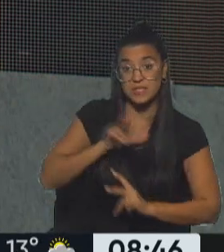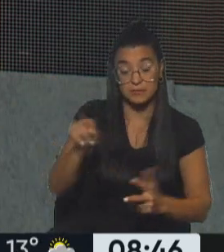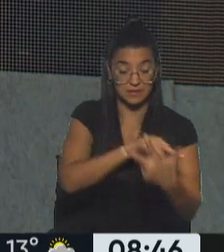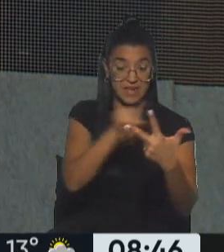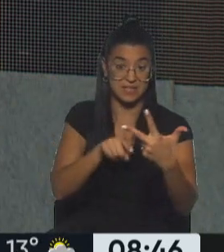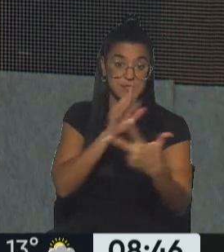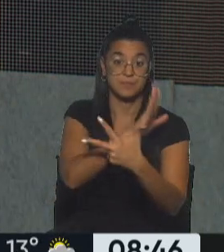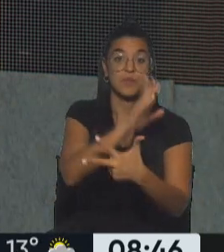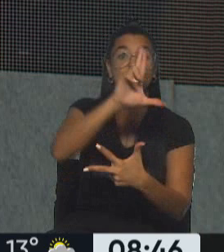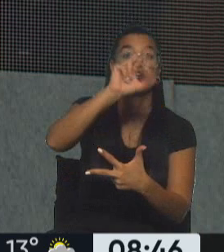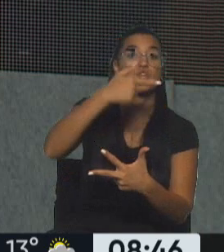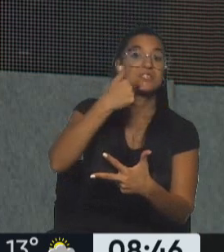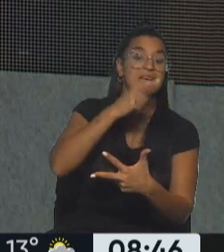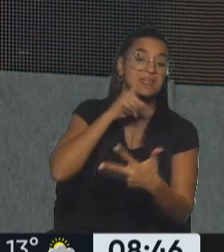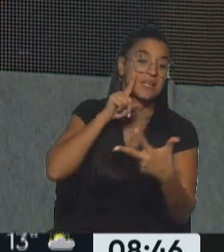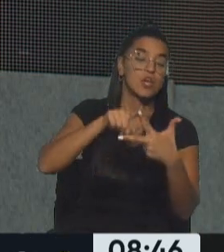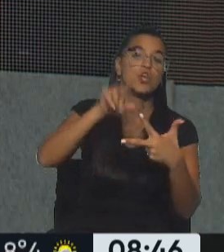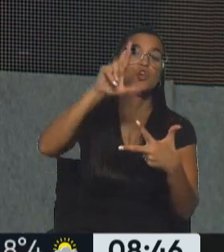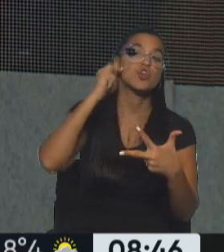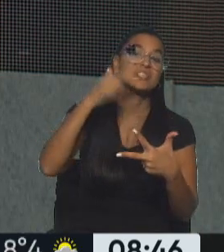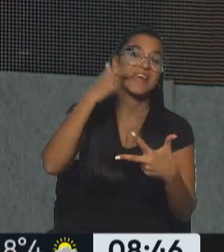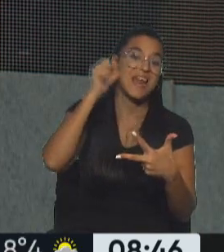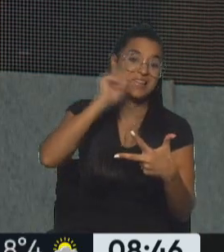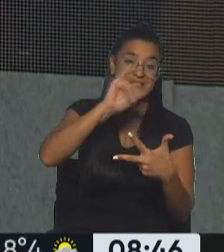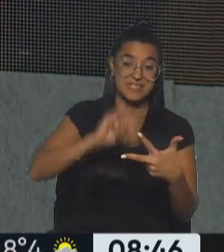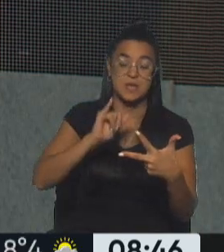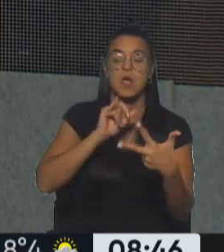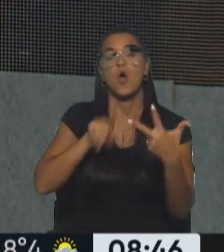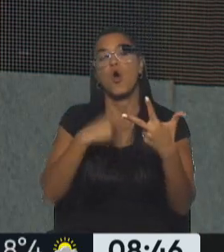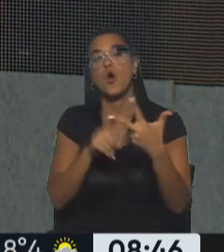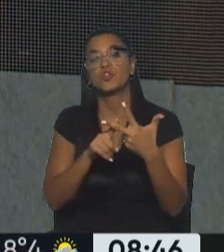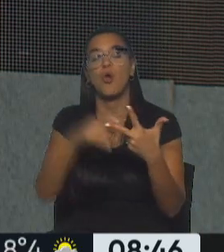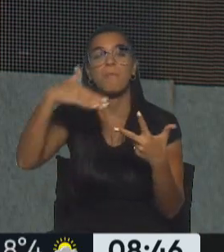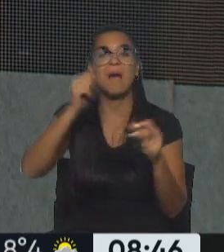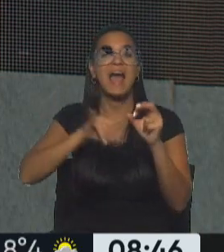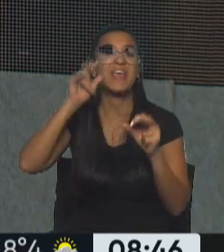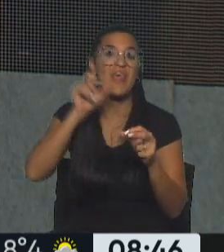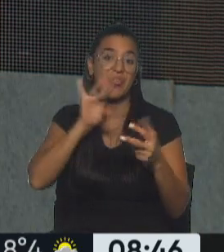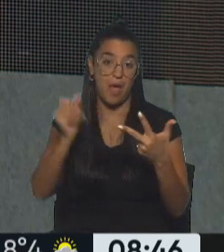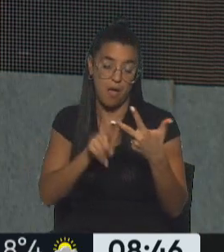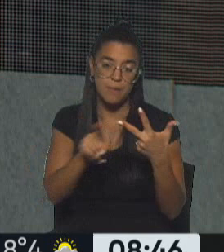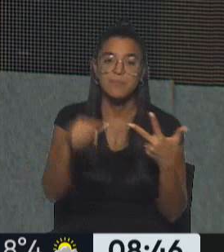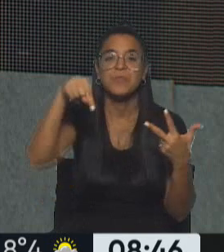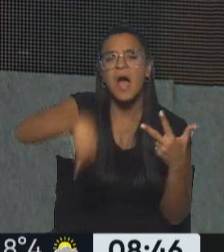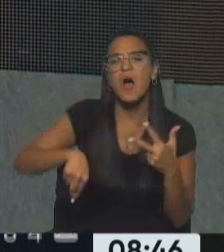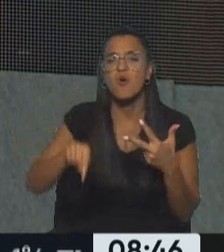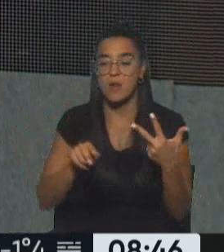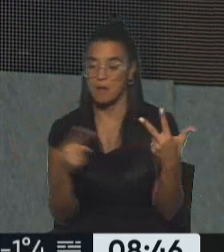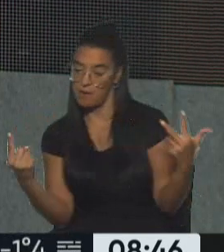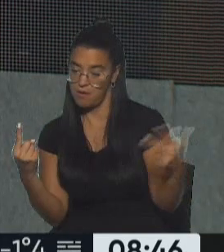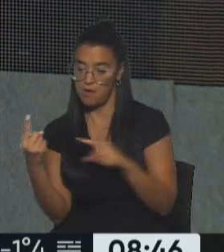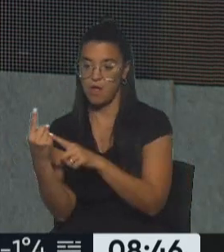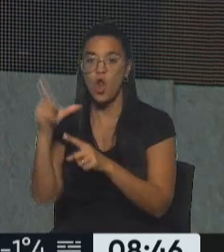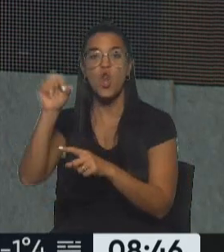tríada, Rosati, Rosencrantz y Maqueda, y por otro lado el relegado Lorenzetti. Digo, ¿lo que se busca es un quiebre